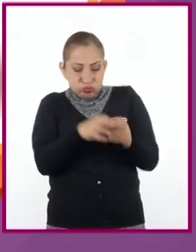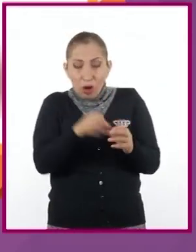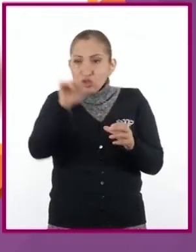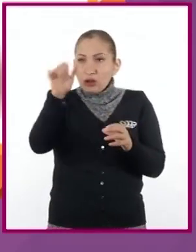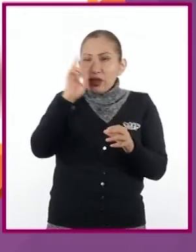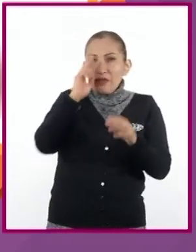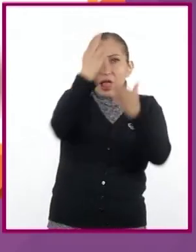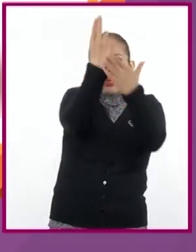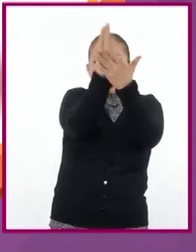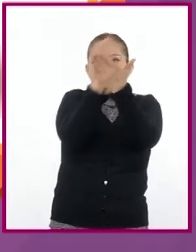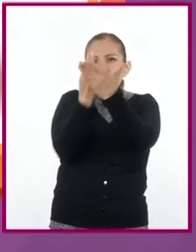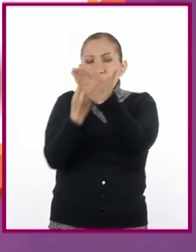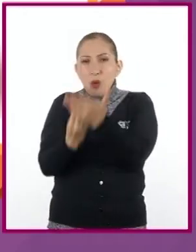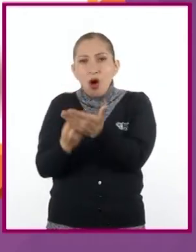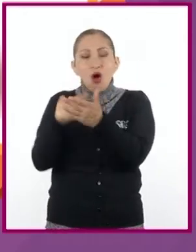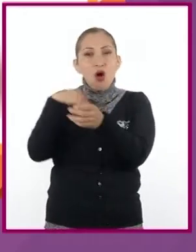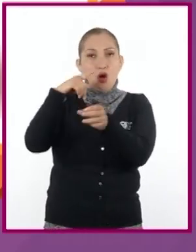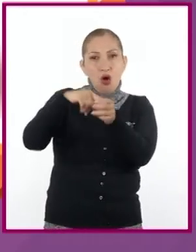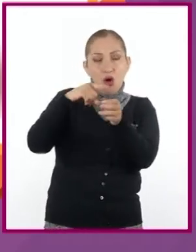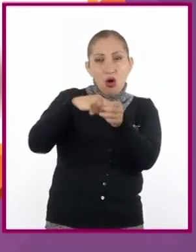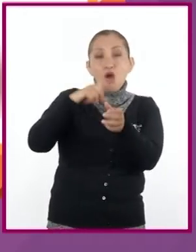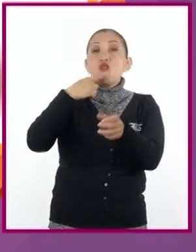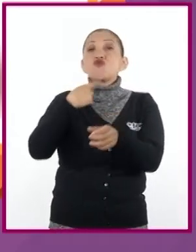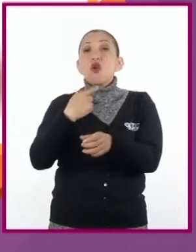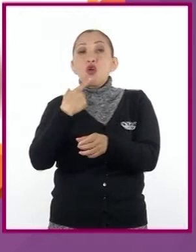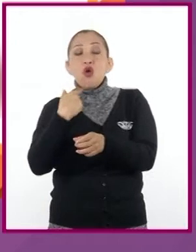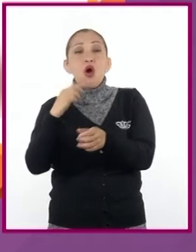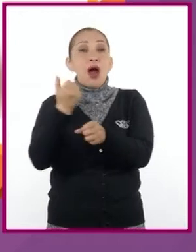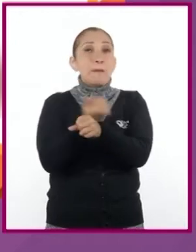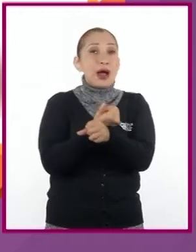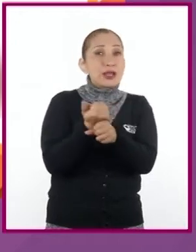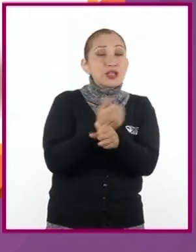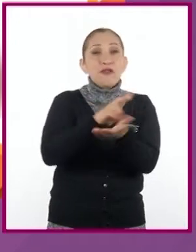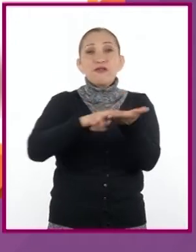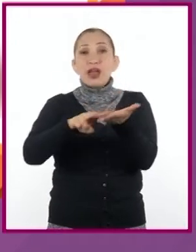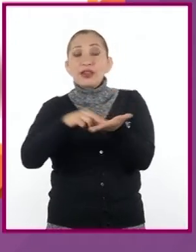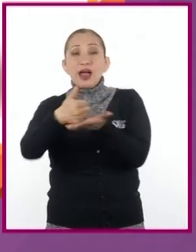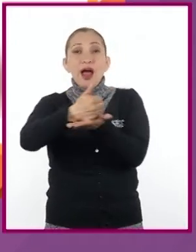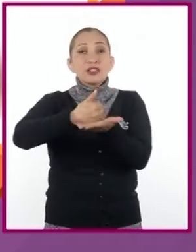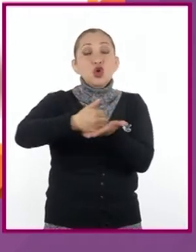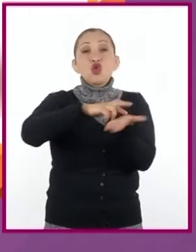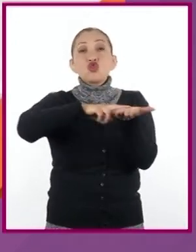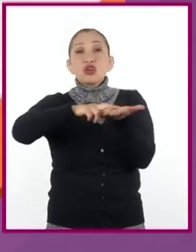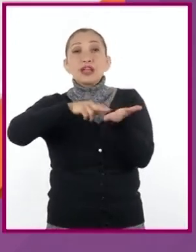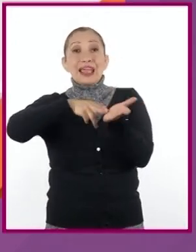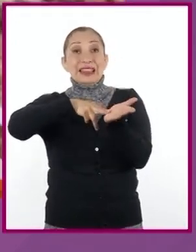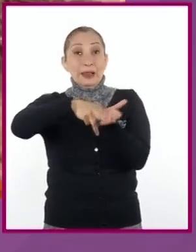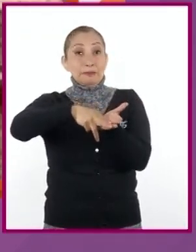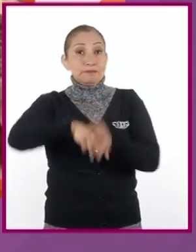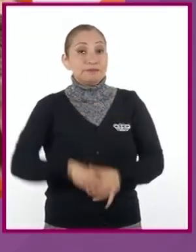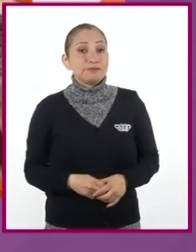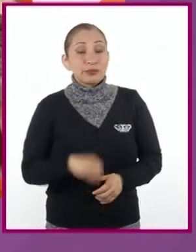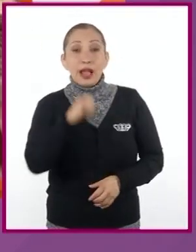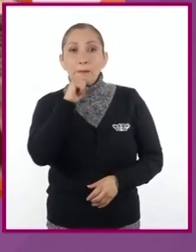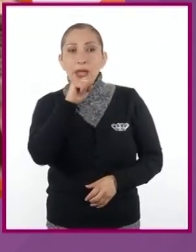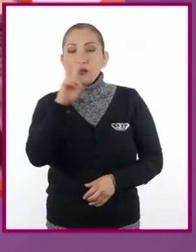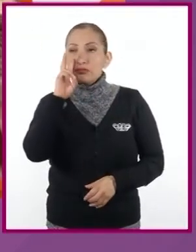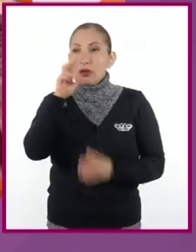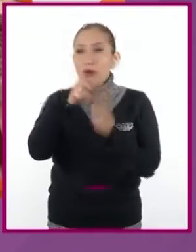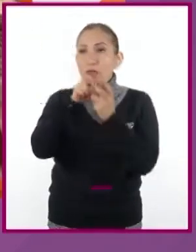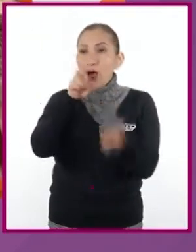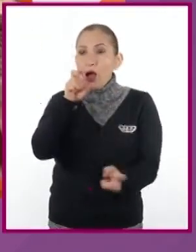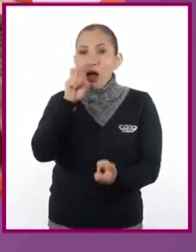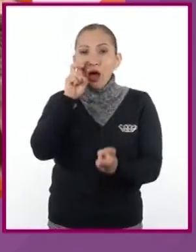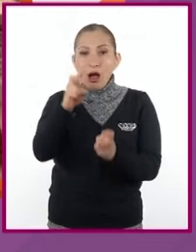escenas decoradas en rojo, amarillo, verde, azul, rosa y negro. También maravilla